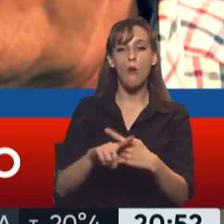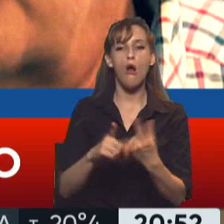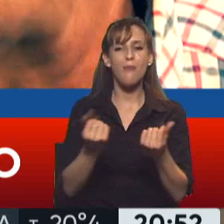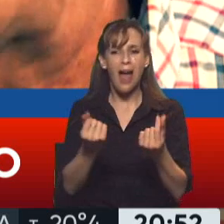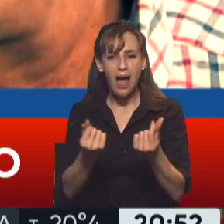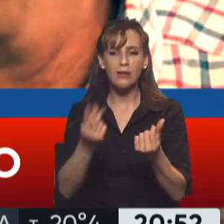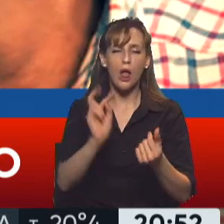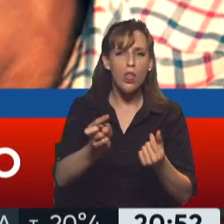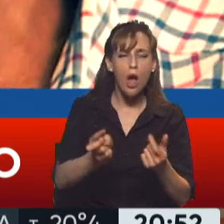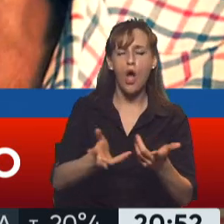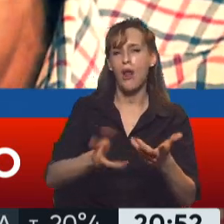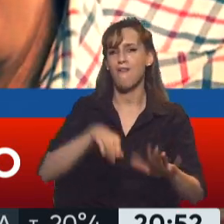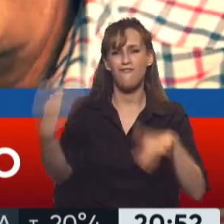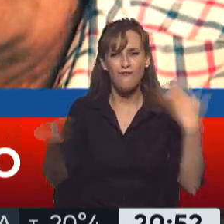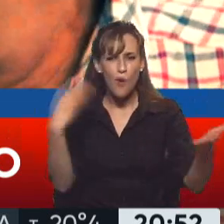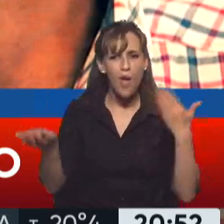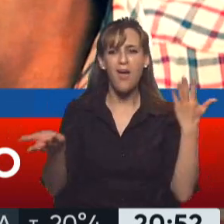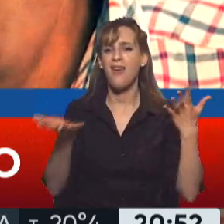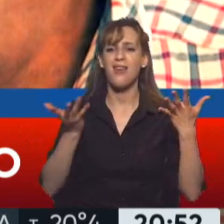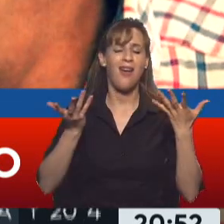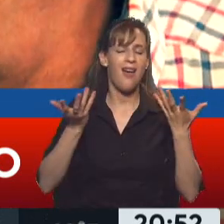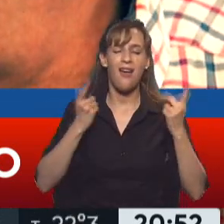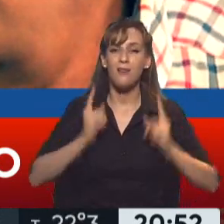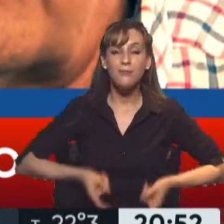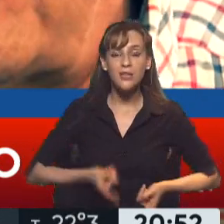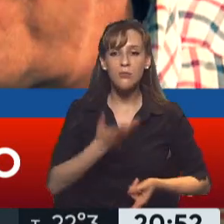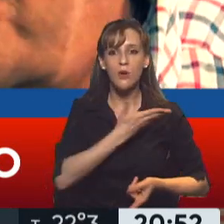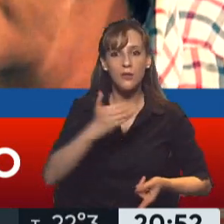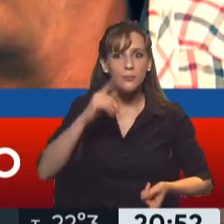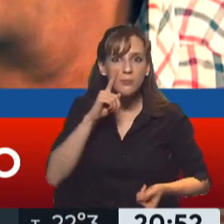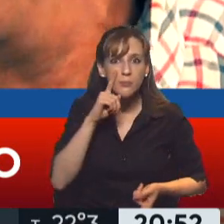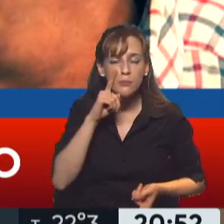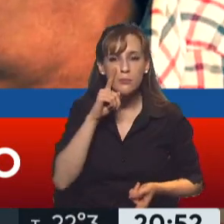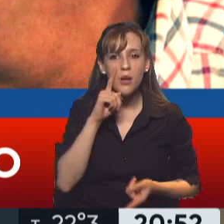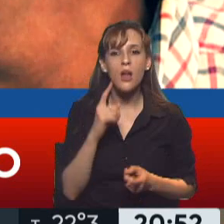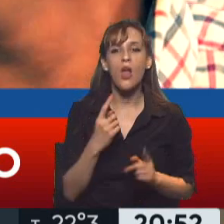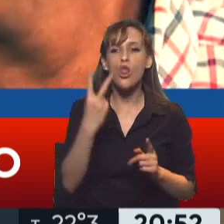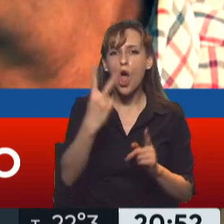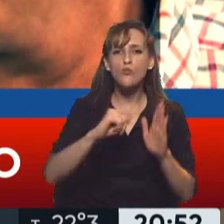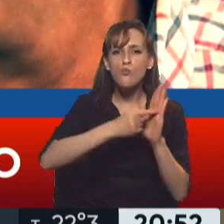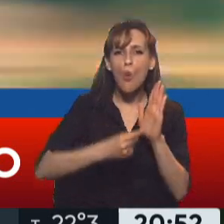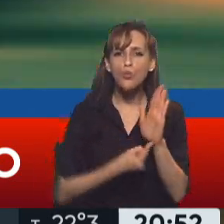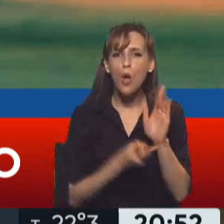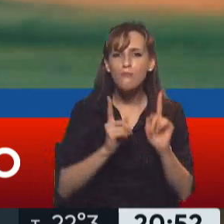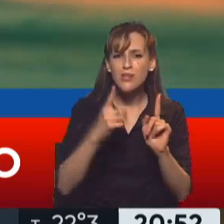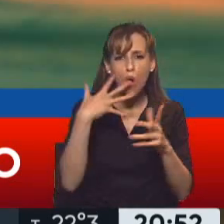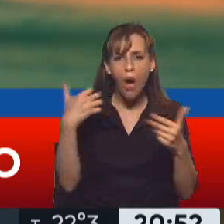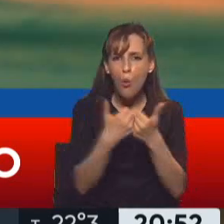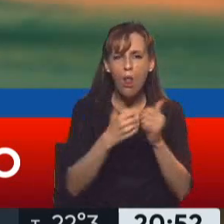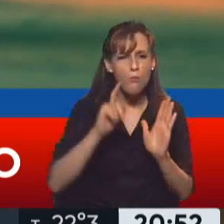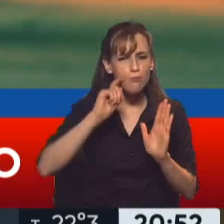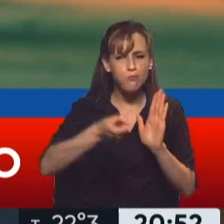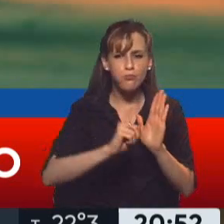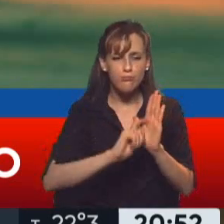no se utilizó como tendría que haberse utilizado, a que el Fondo violó dos puntos clave de su convenio constitutivo, después de hacer un